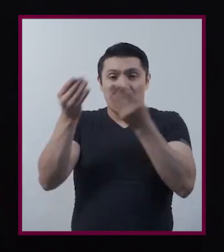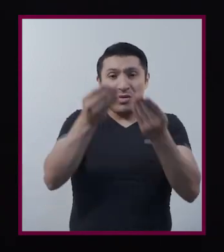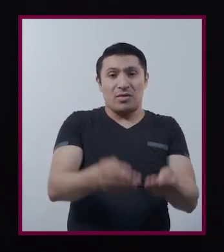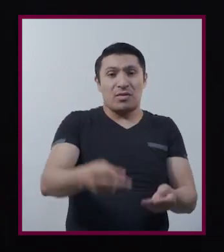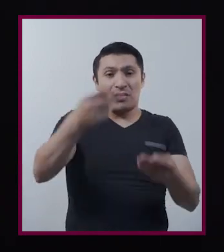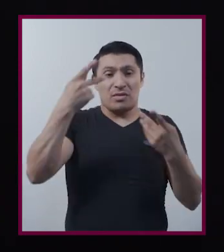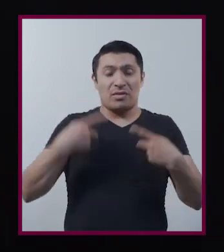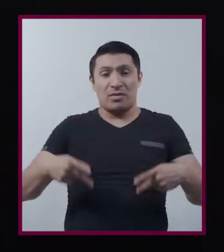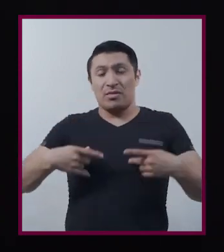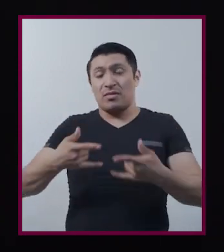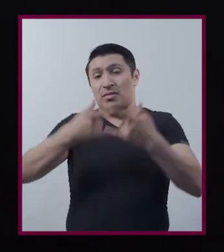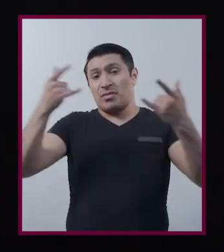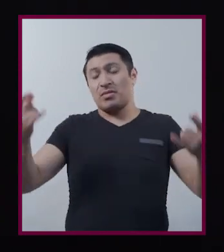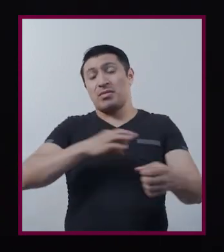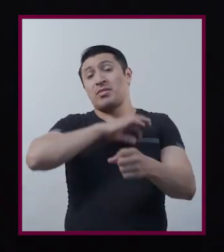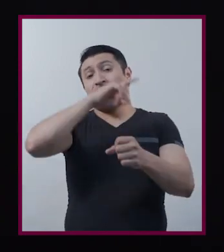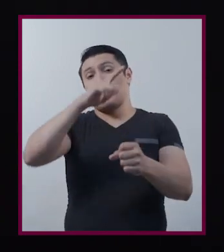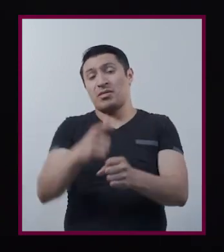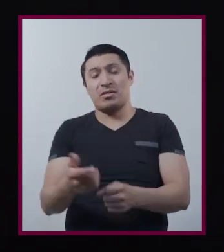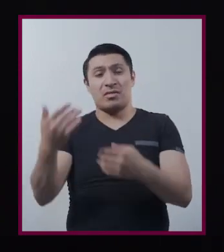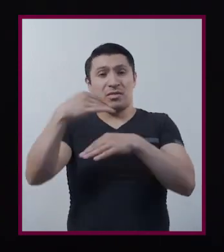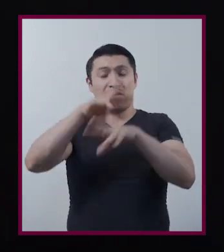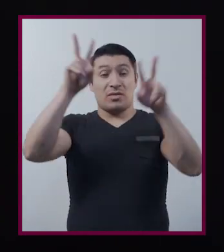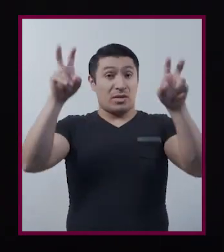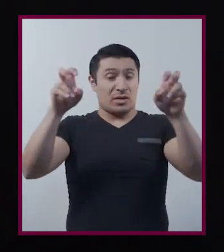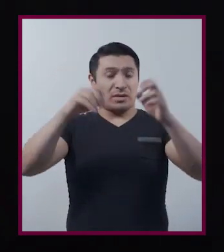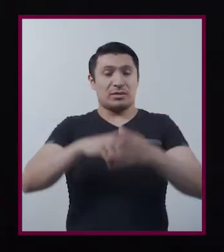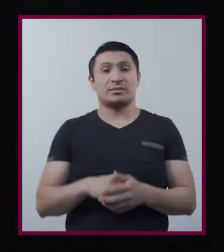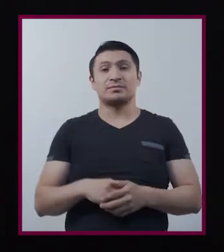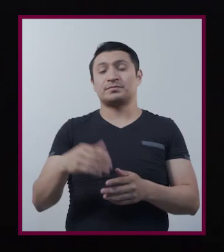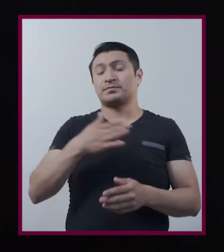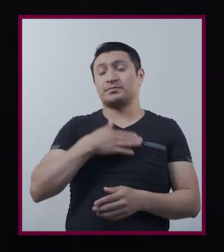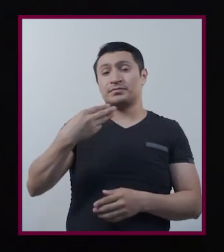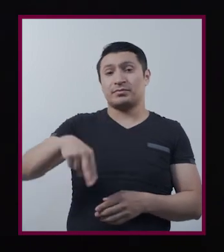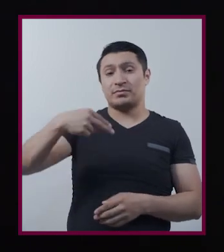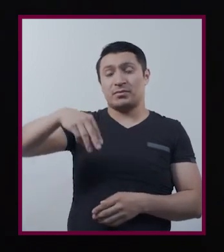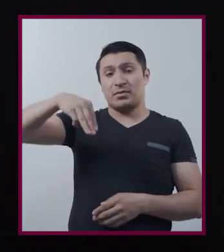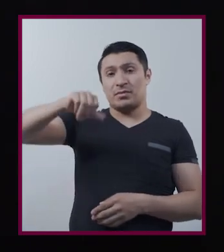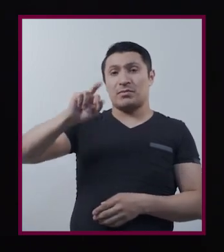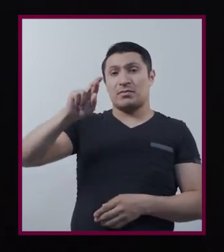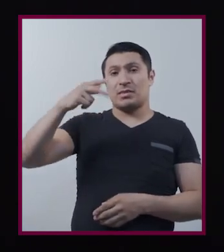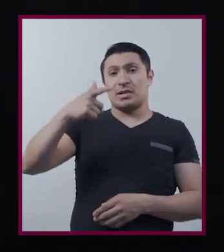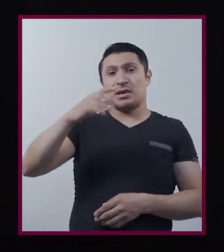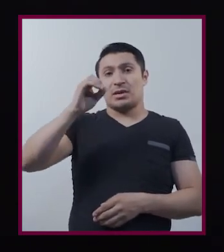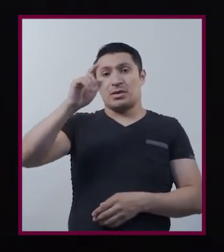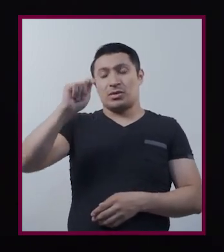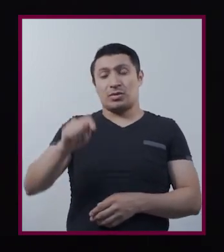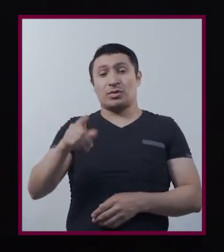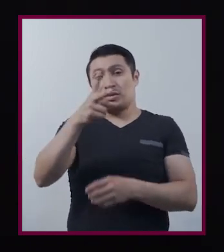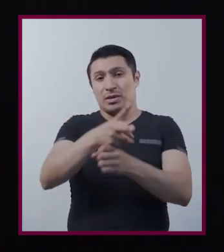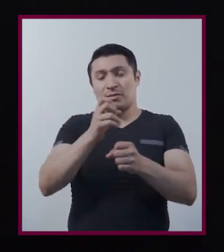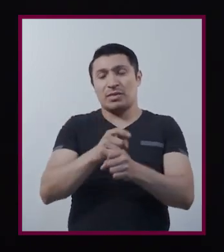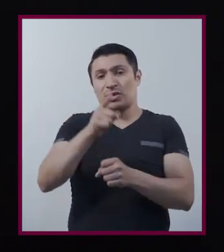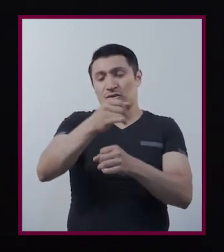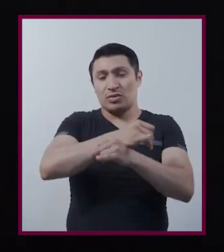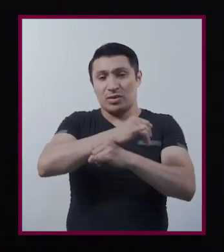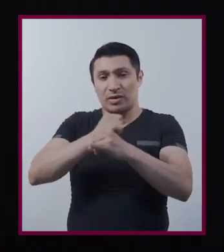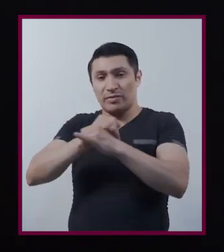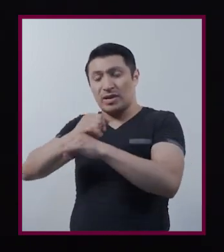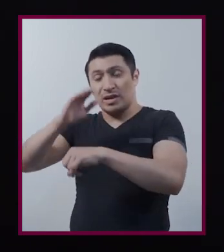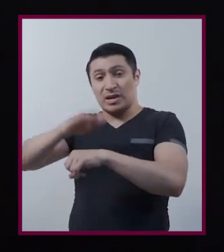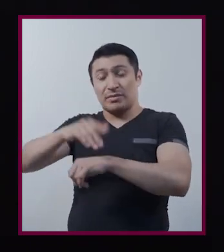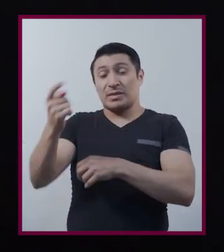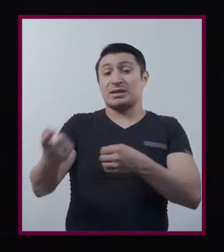rescatados y ofrecidos a los historiadores especialistas en la materia. Yo soy Margot Cortázar y te invito a que estemos